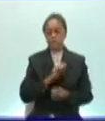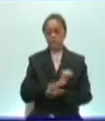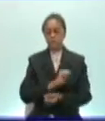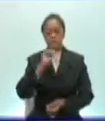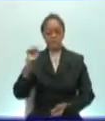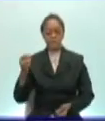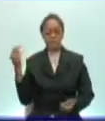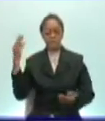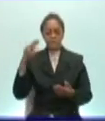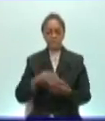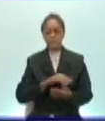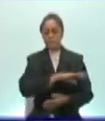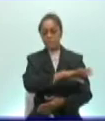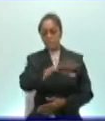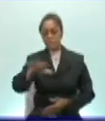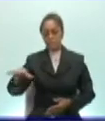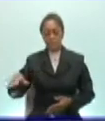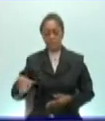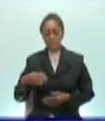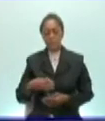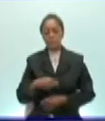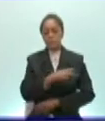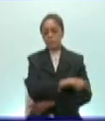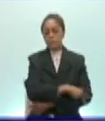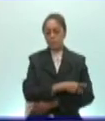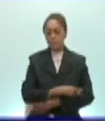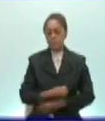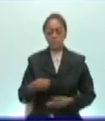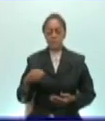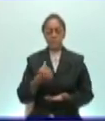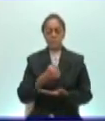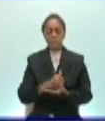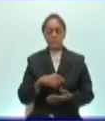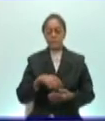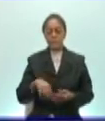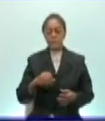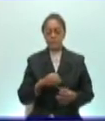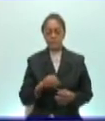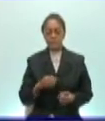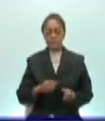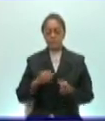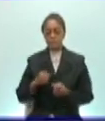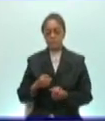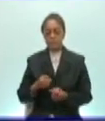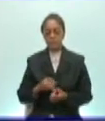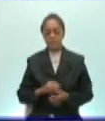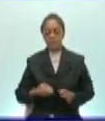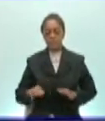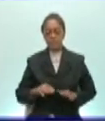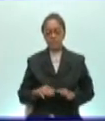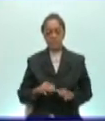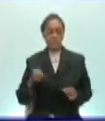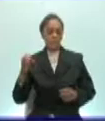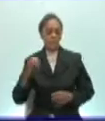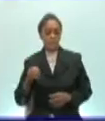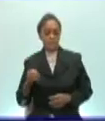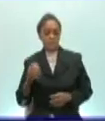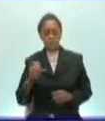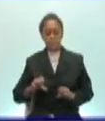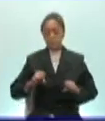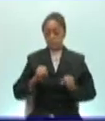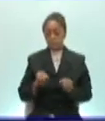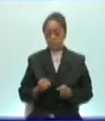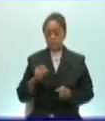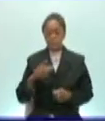campaña invasora se extendió a todo el país, las regiones centro-oriental del país estaban a la ofensiva. El occidente, un poco más presionado